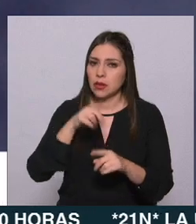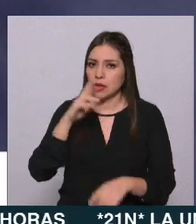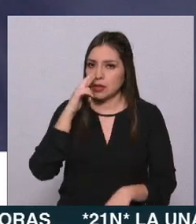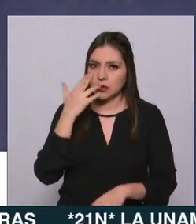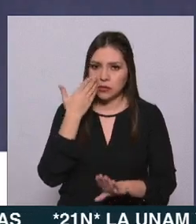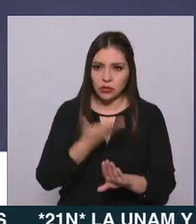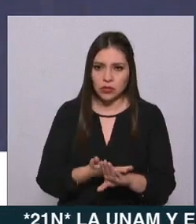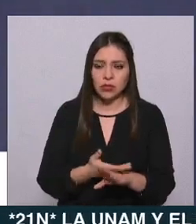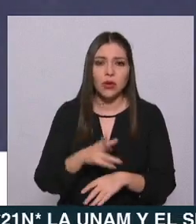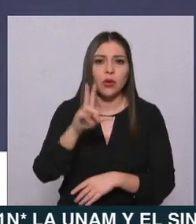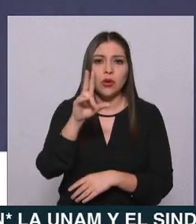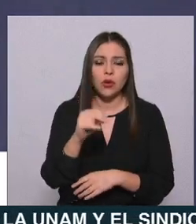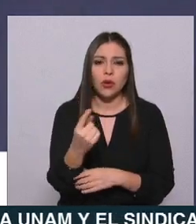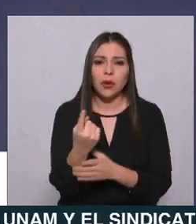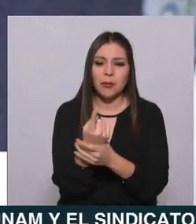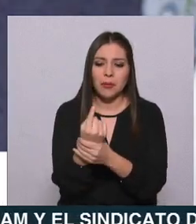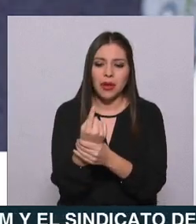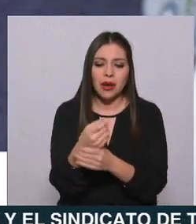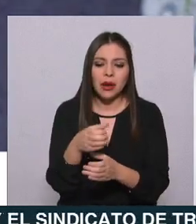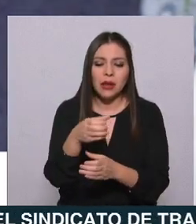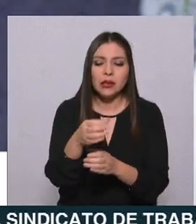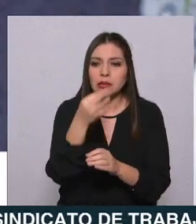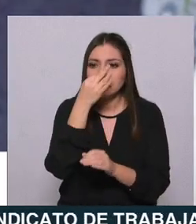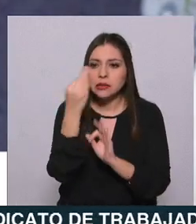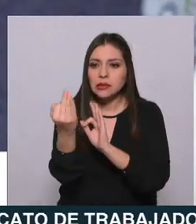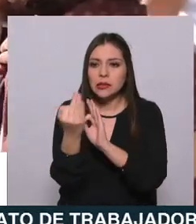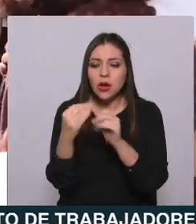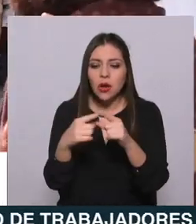poner veladoras cerca de papel u hojas